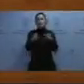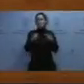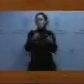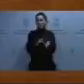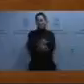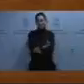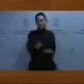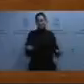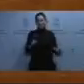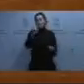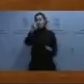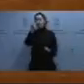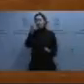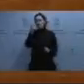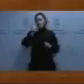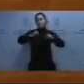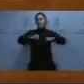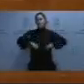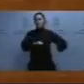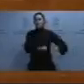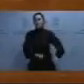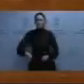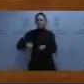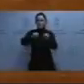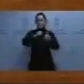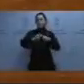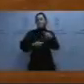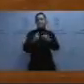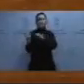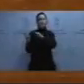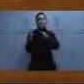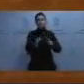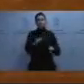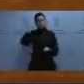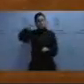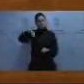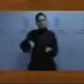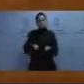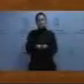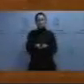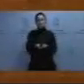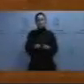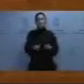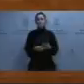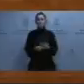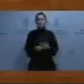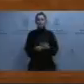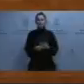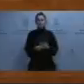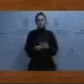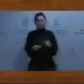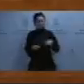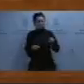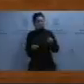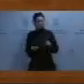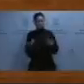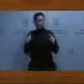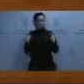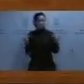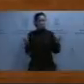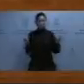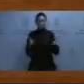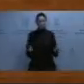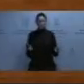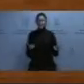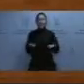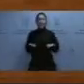los intereses de nuestros mayores y sus familias, convencidos, como estamos, de que ellos no son los responsables y necesitan ayuda